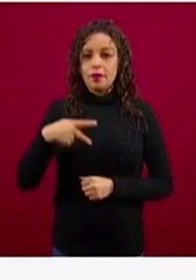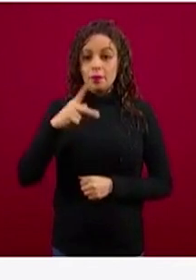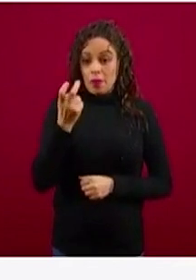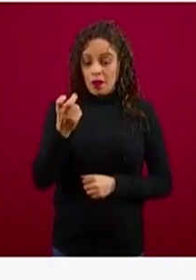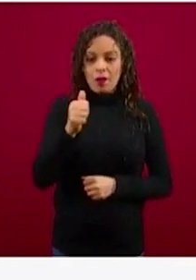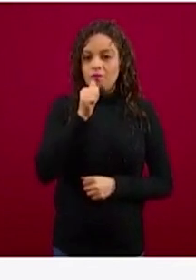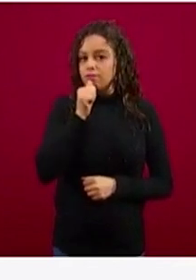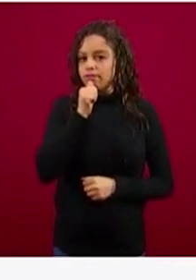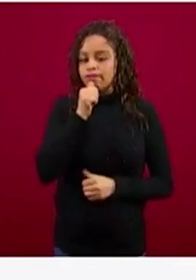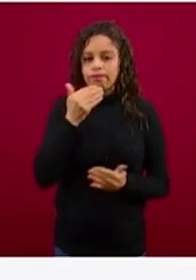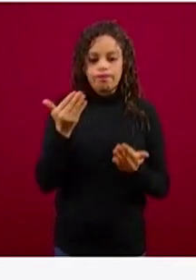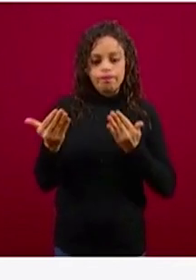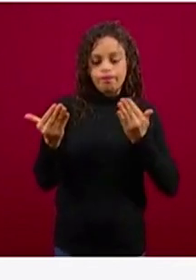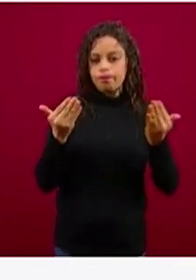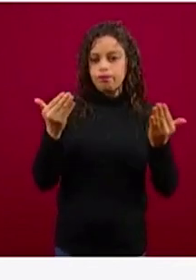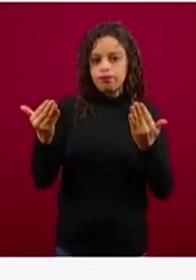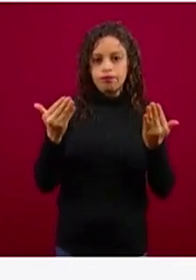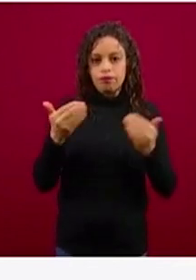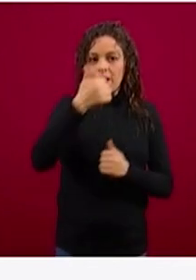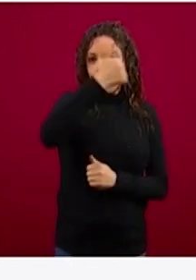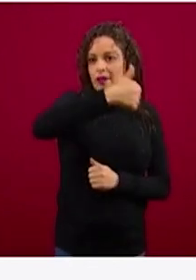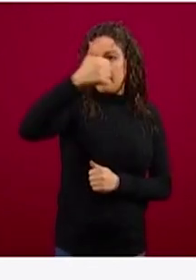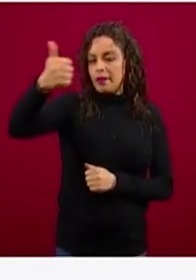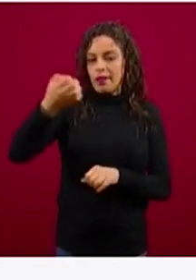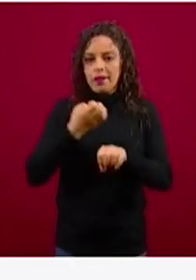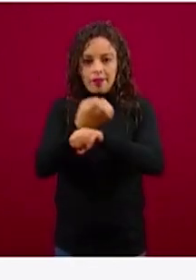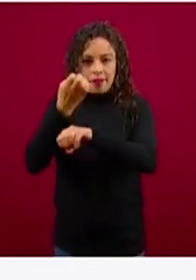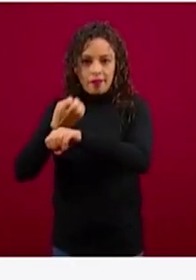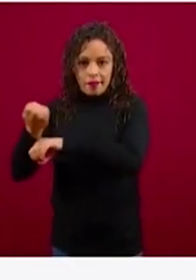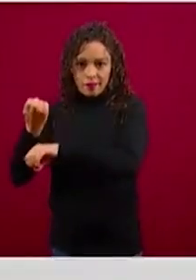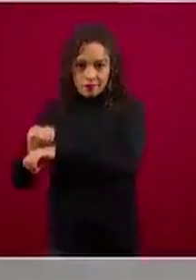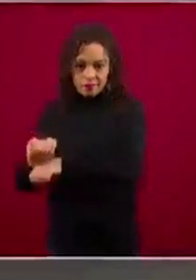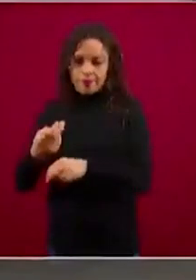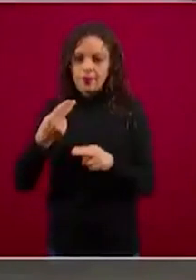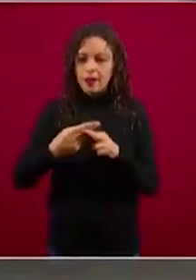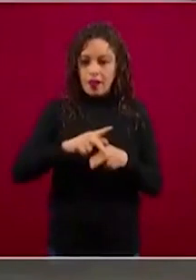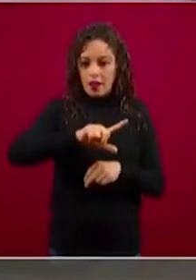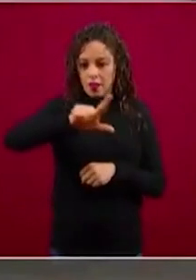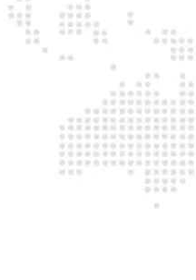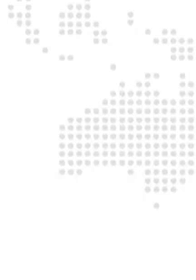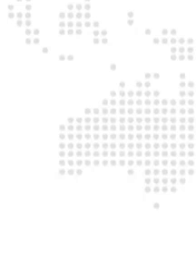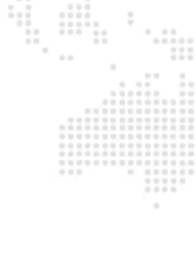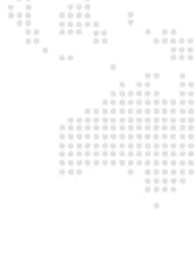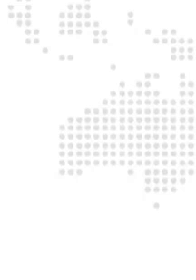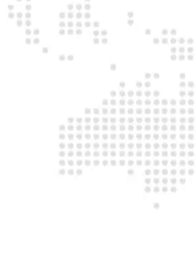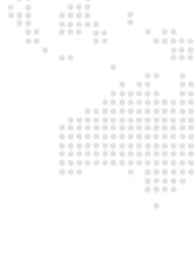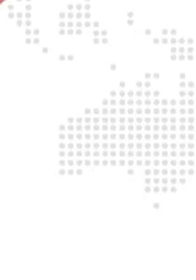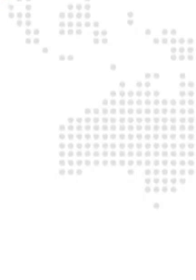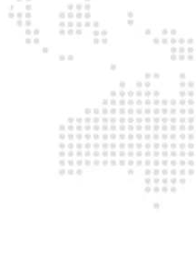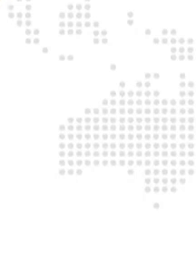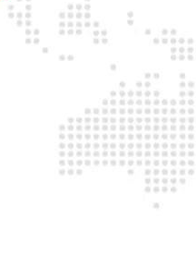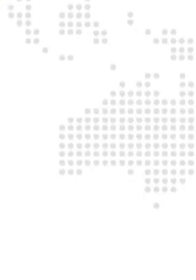directa entre los estados sino más adelante cuando tengamos el mapa de tasa de incidencia